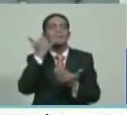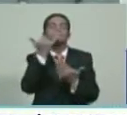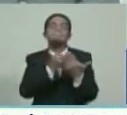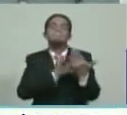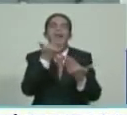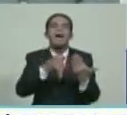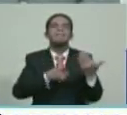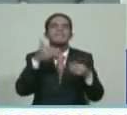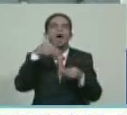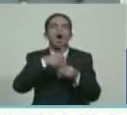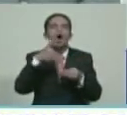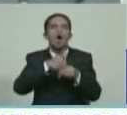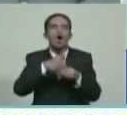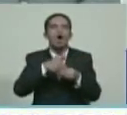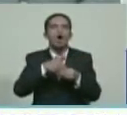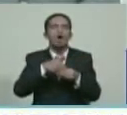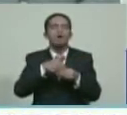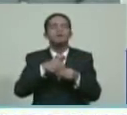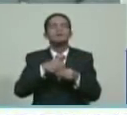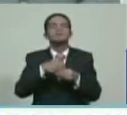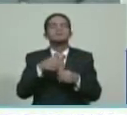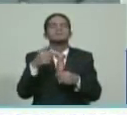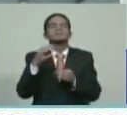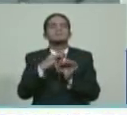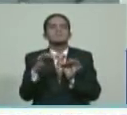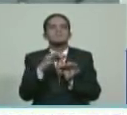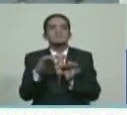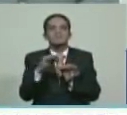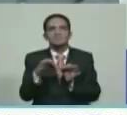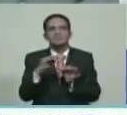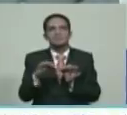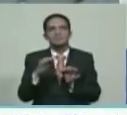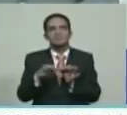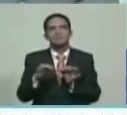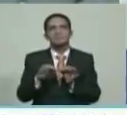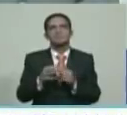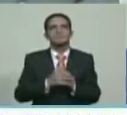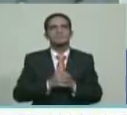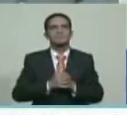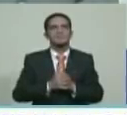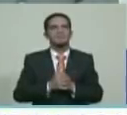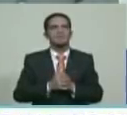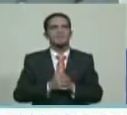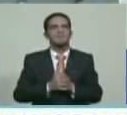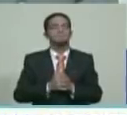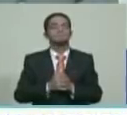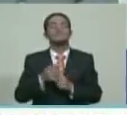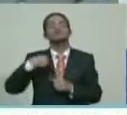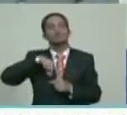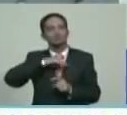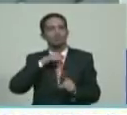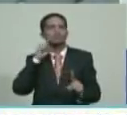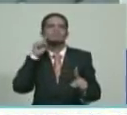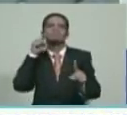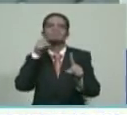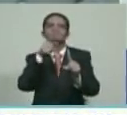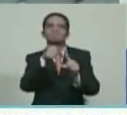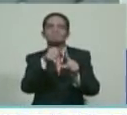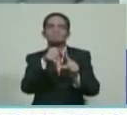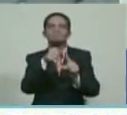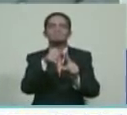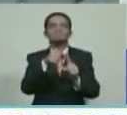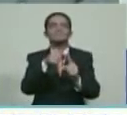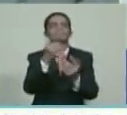el plan de ahorro en peto grandes anuncios seguimos en la ruta hacia la prosperidad económica el